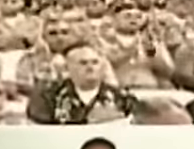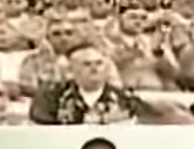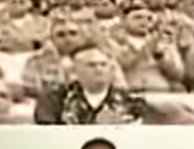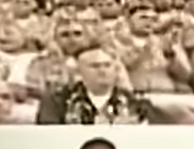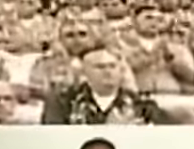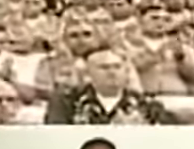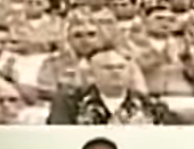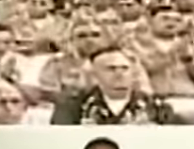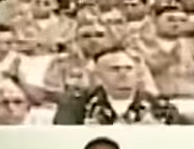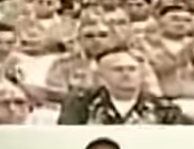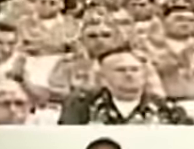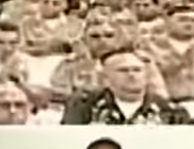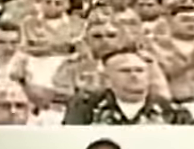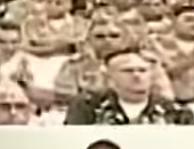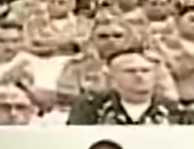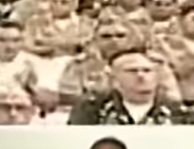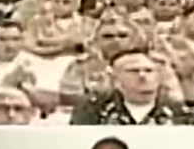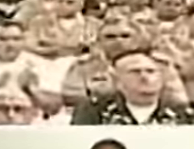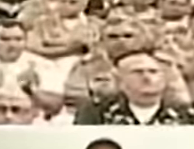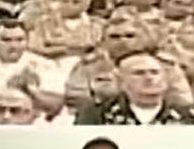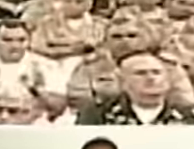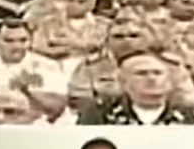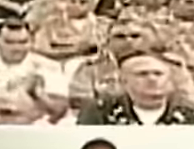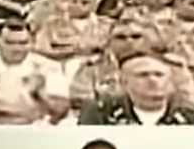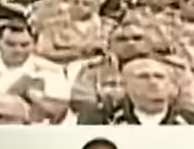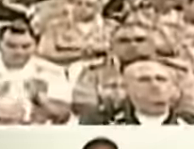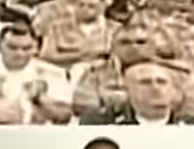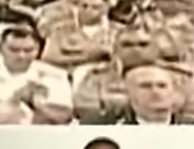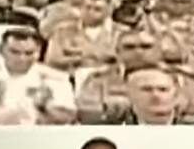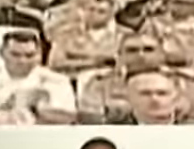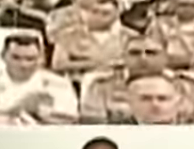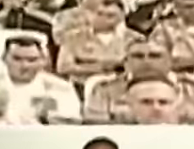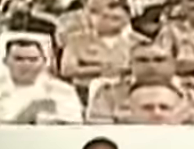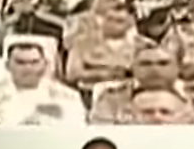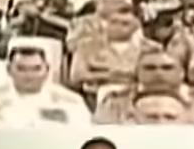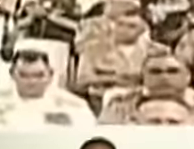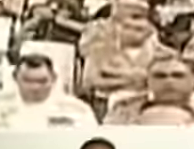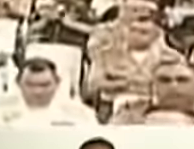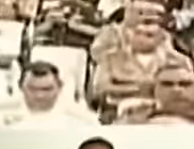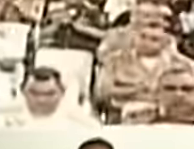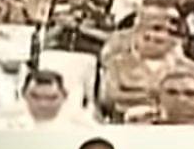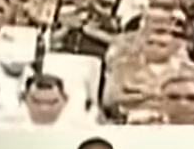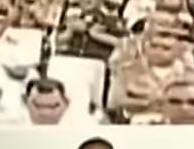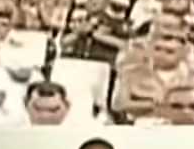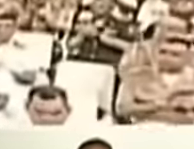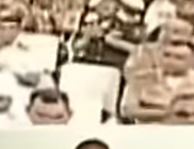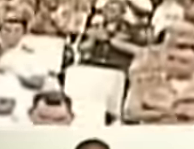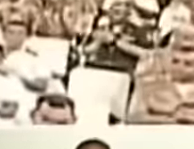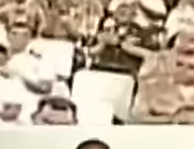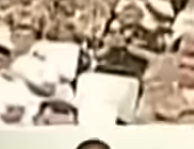nunca. Y tenemos el Estado Nacional funcionando con sus cinco poderes.